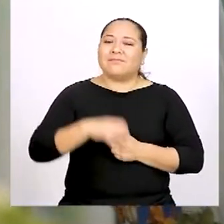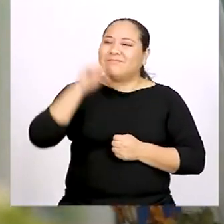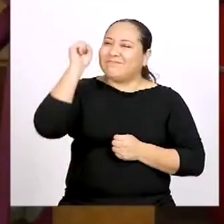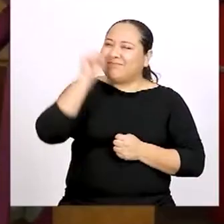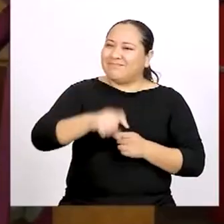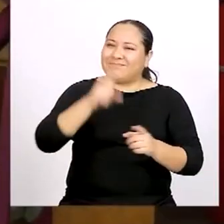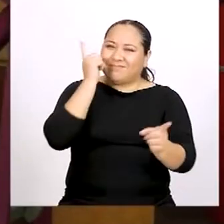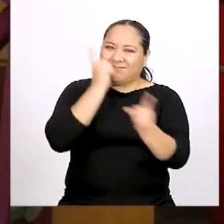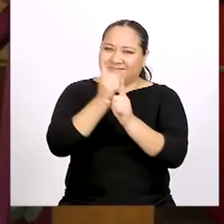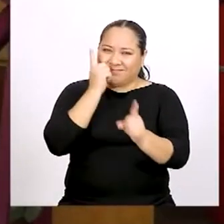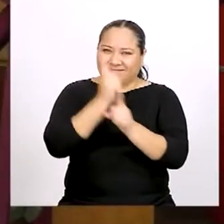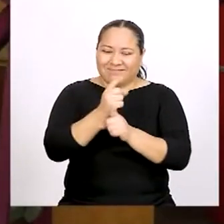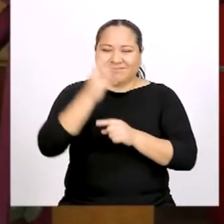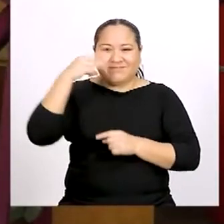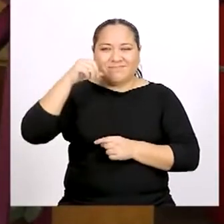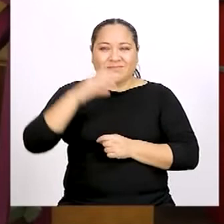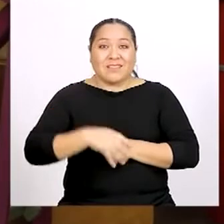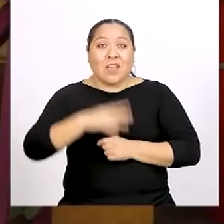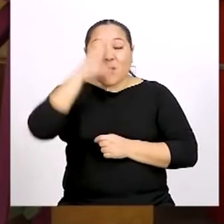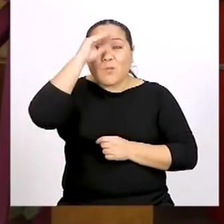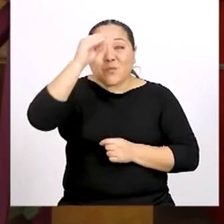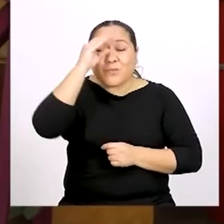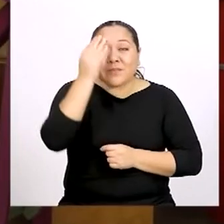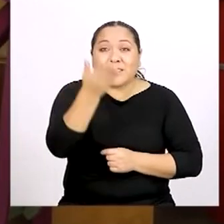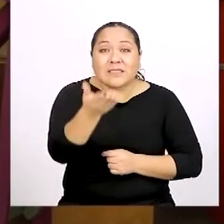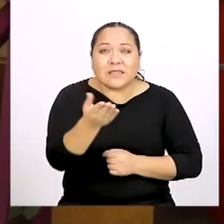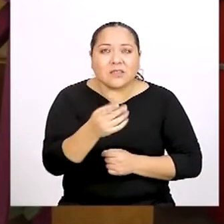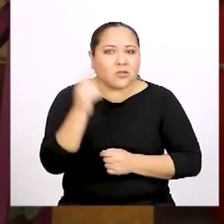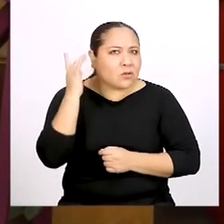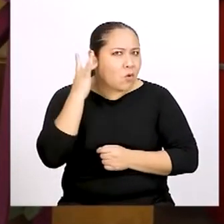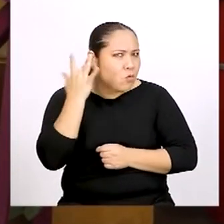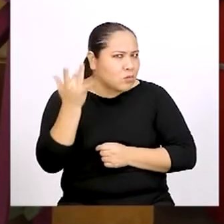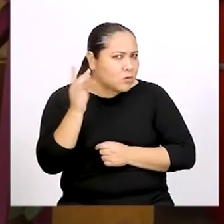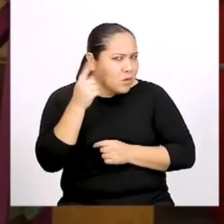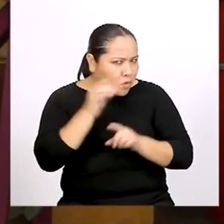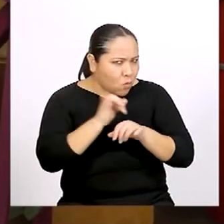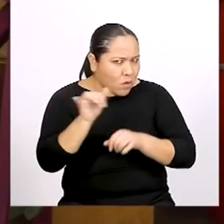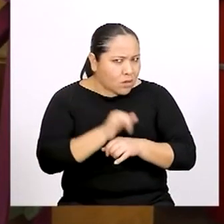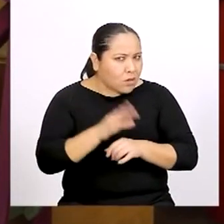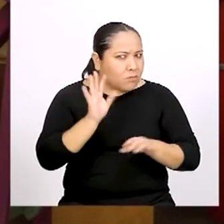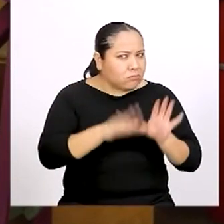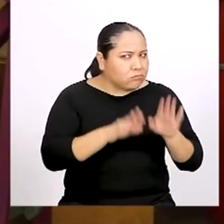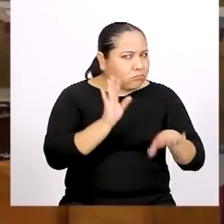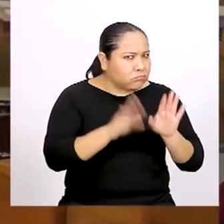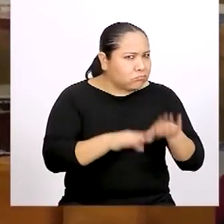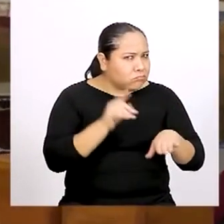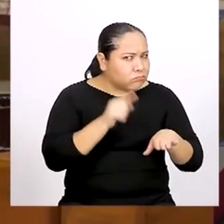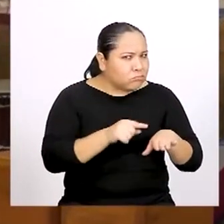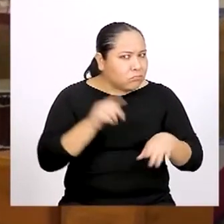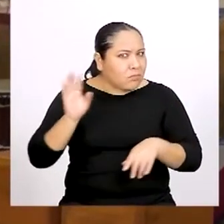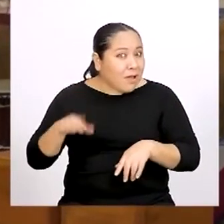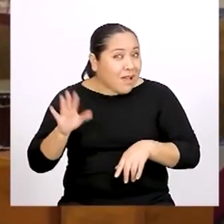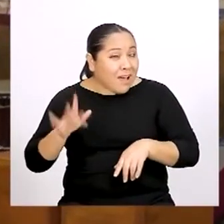pequeño. Exacto, Martina. Niñas y niños, ¿sonarán igual? Escuchemos.